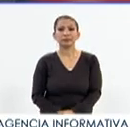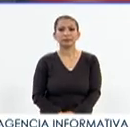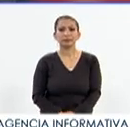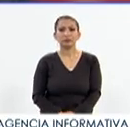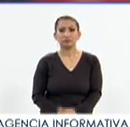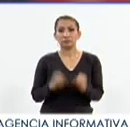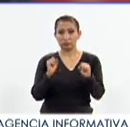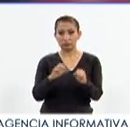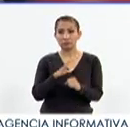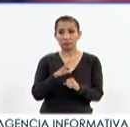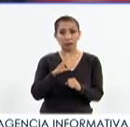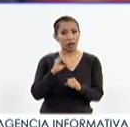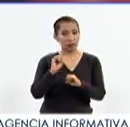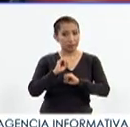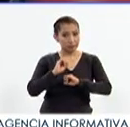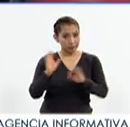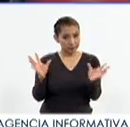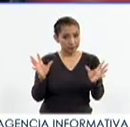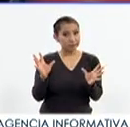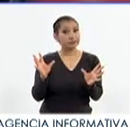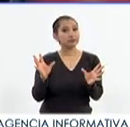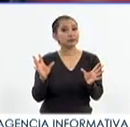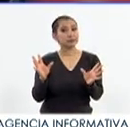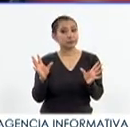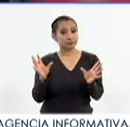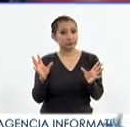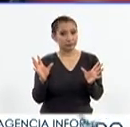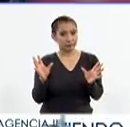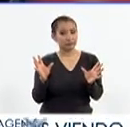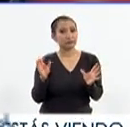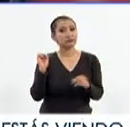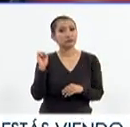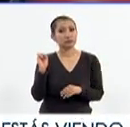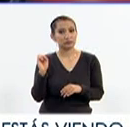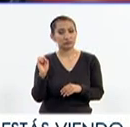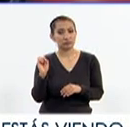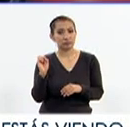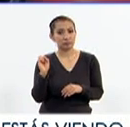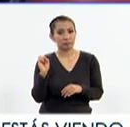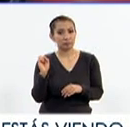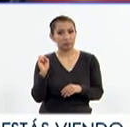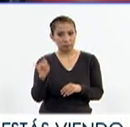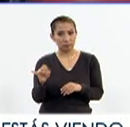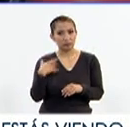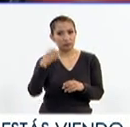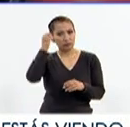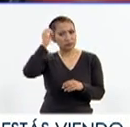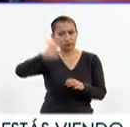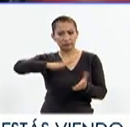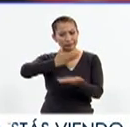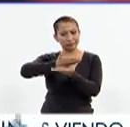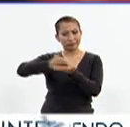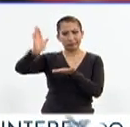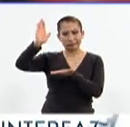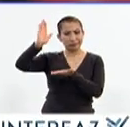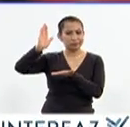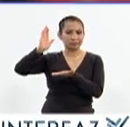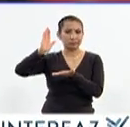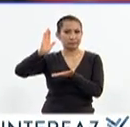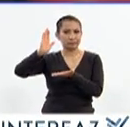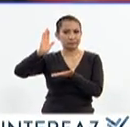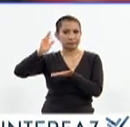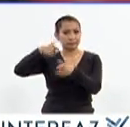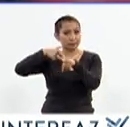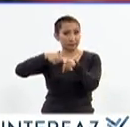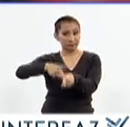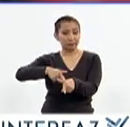Viene seguramente una etapa. Y desde luego que se olviden de